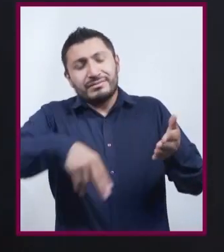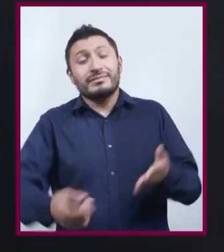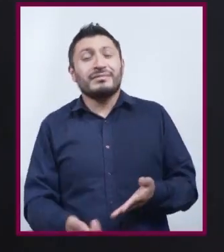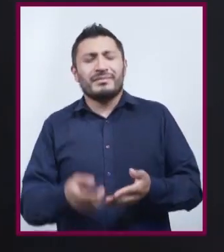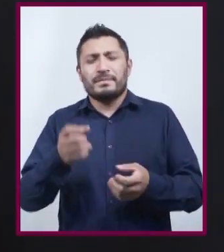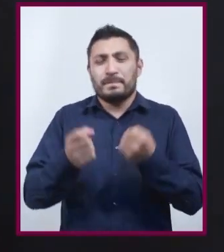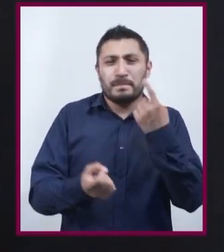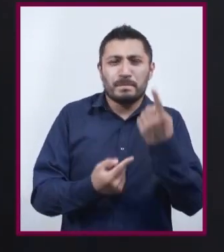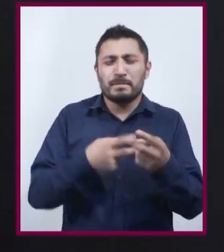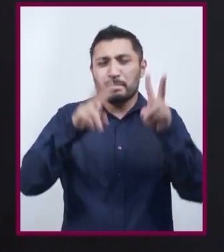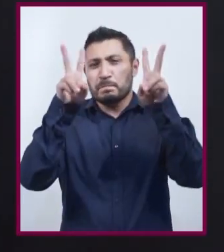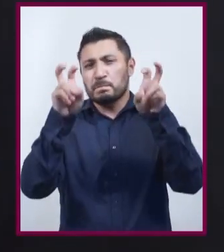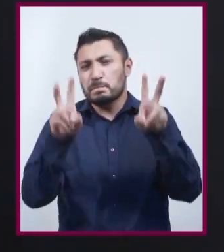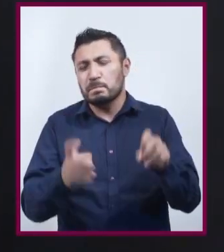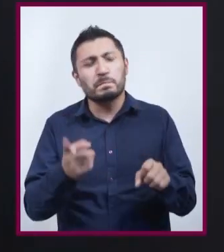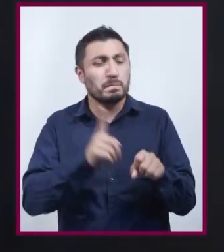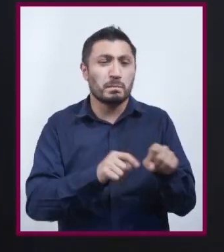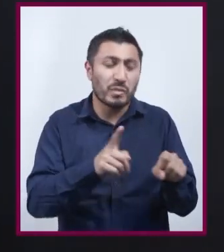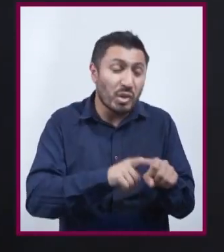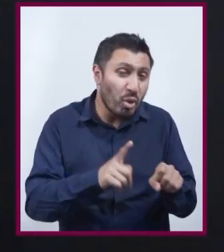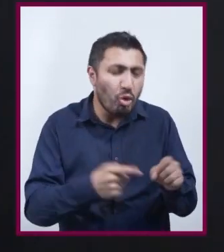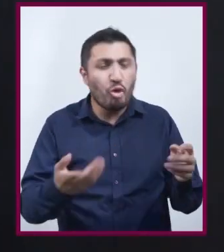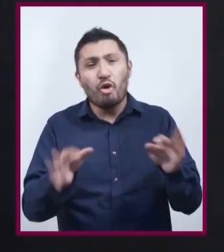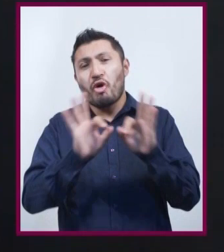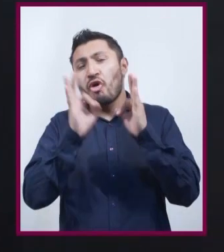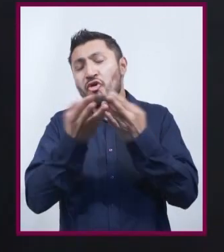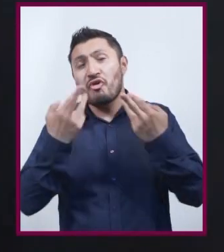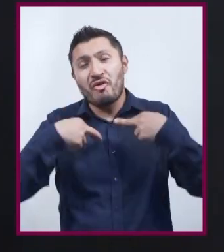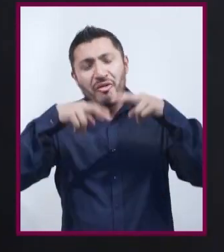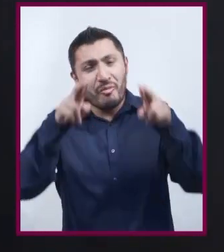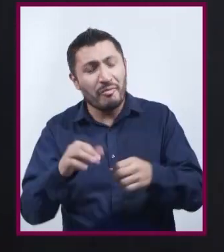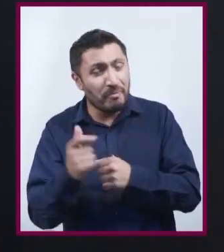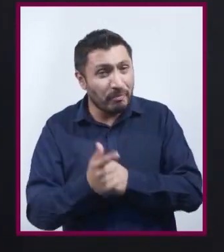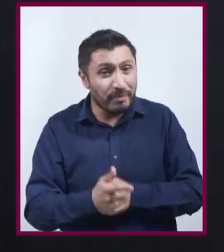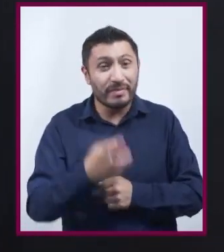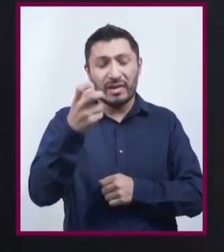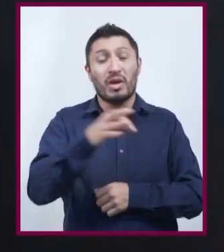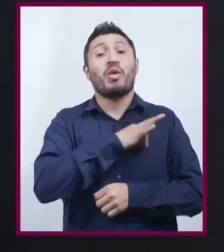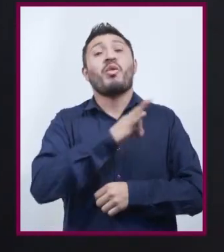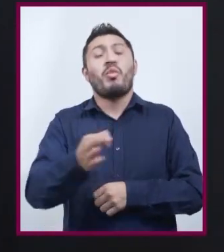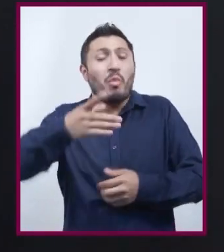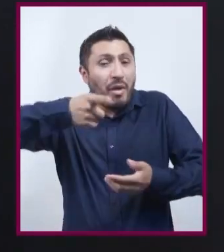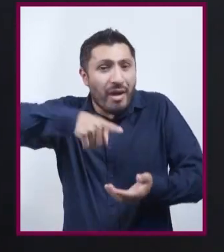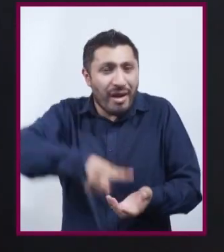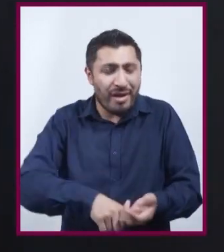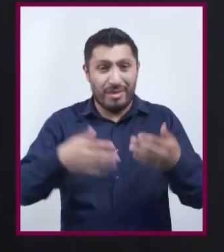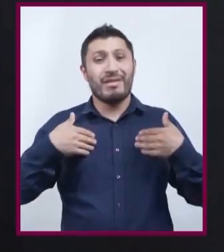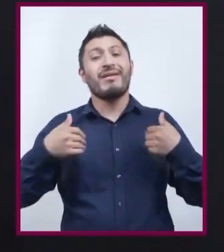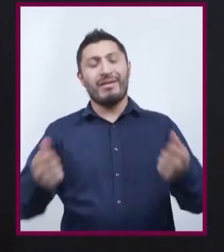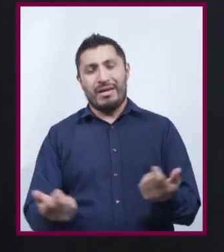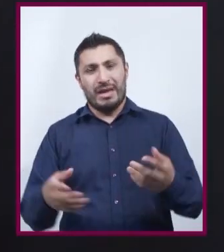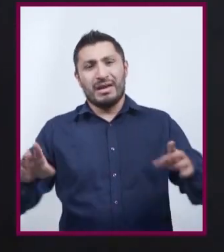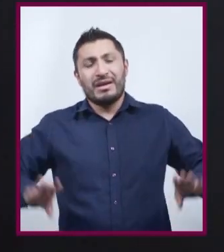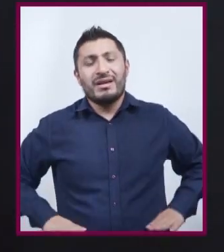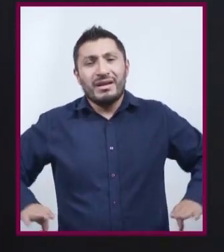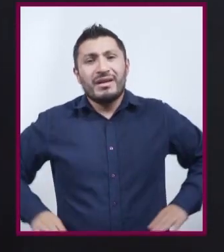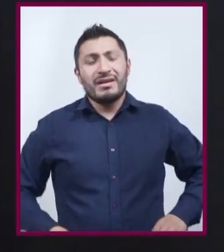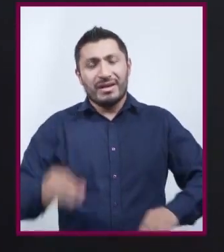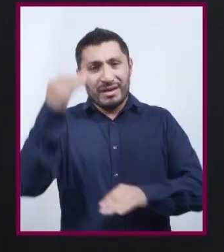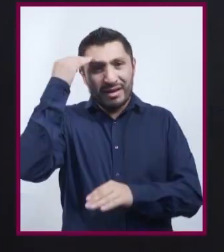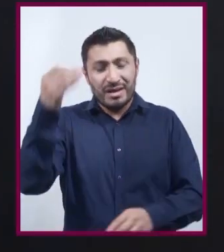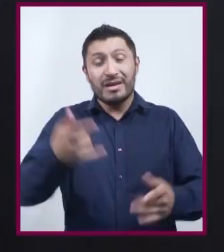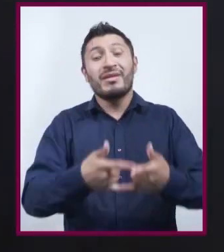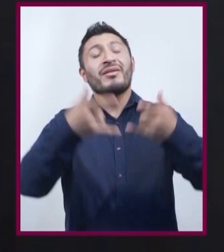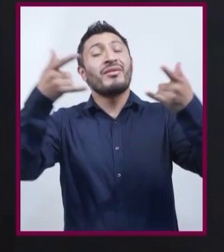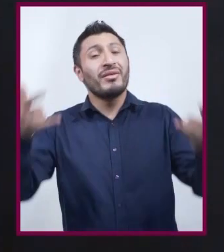Tan solo en la historia de la pintura, a partir de ciertos temas de colores y de la forma en la que se representa algo, es posible